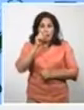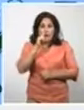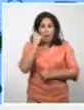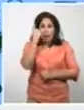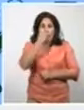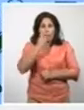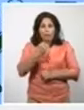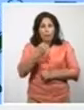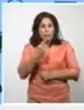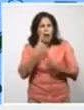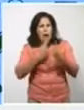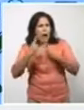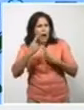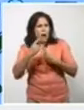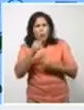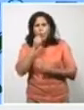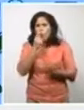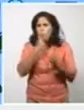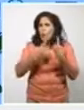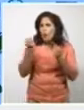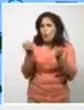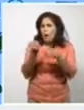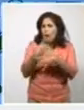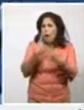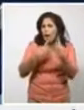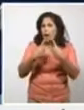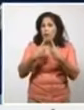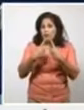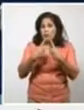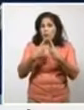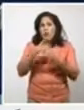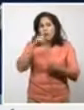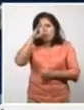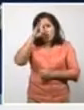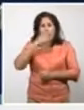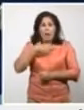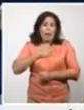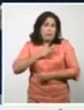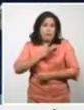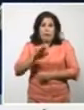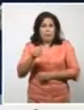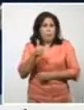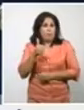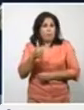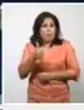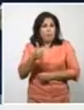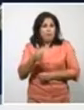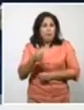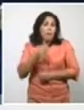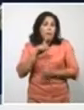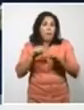Si tuviese usted alguna última aclaración. Yo creo que es suficiente, de todas formas,